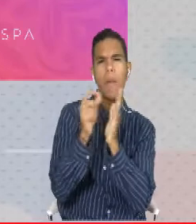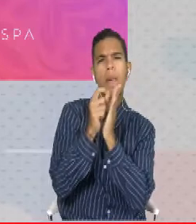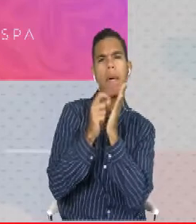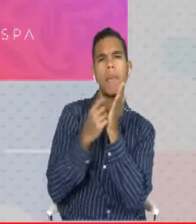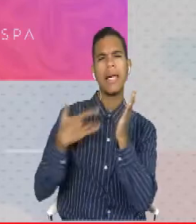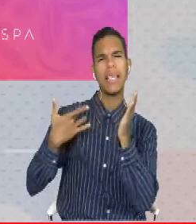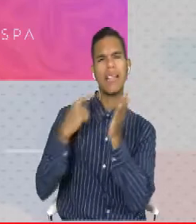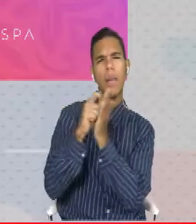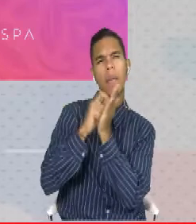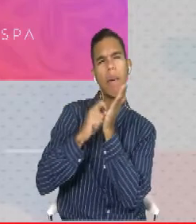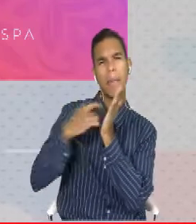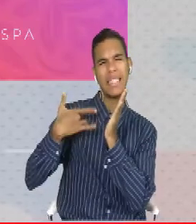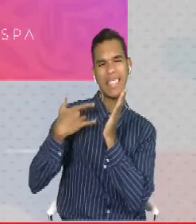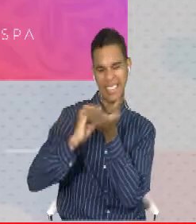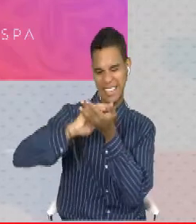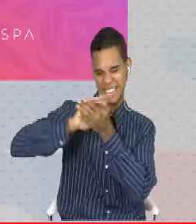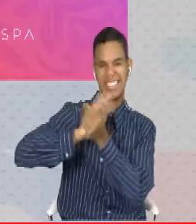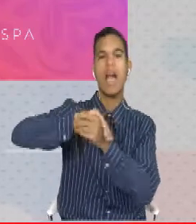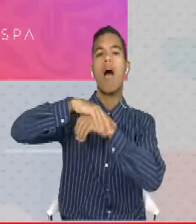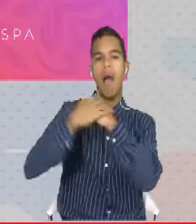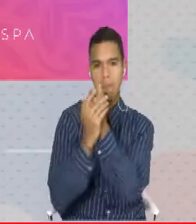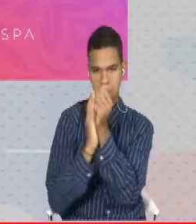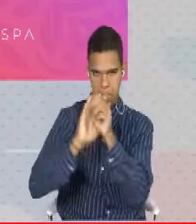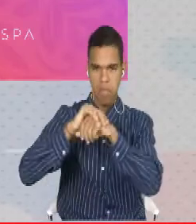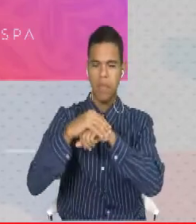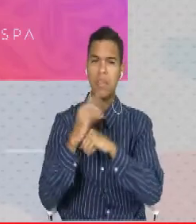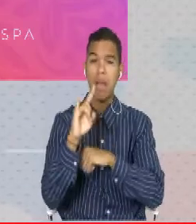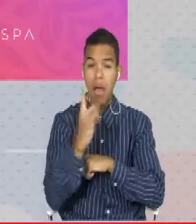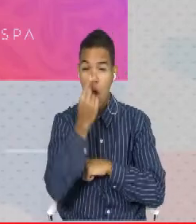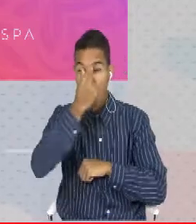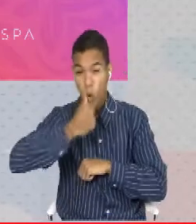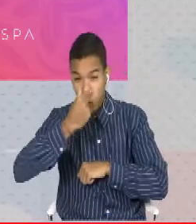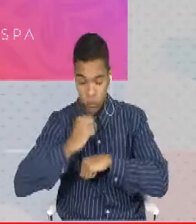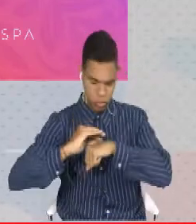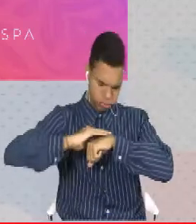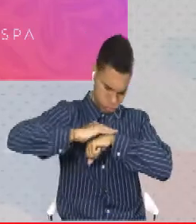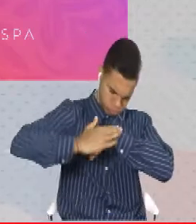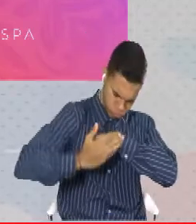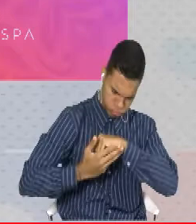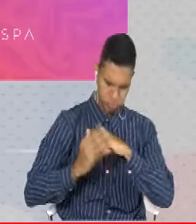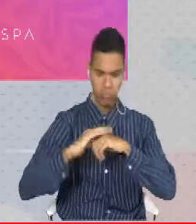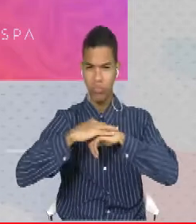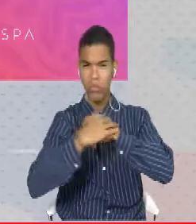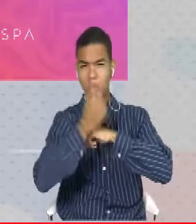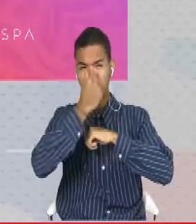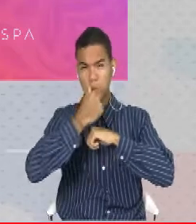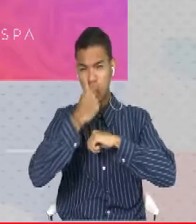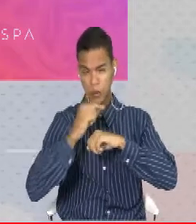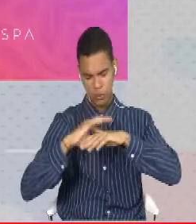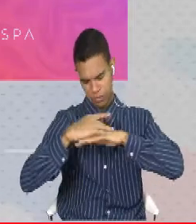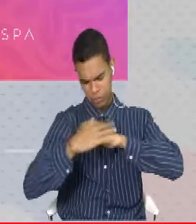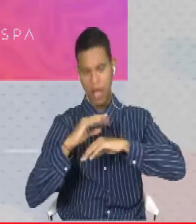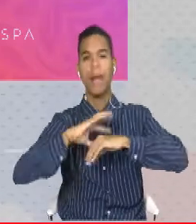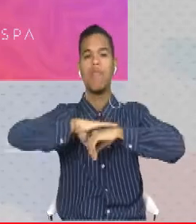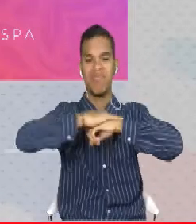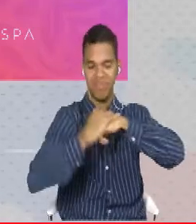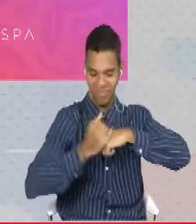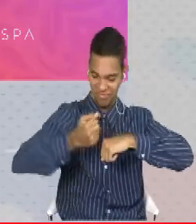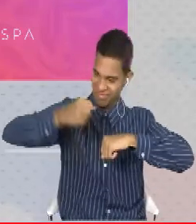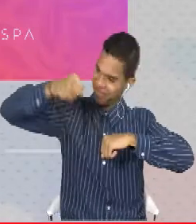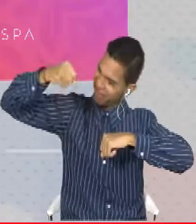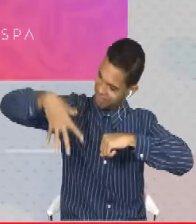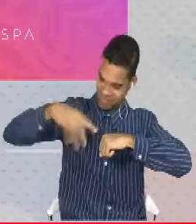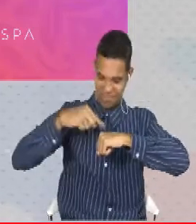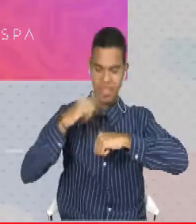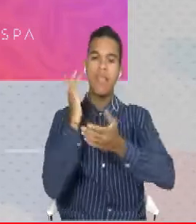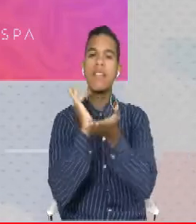quitar todas las impurezas en un efecto borrador que tenemos, que ese es el Royal, pues como nuestro producto súper especial de la casa. El Estrella.